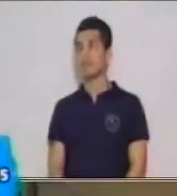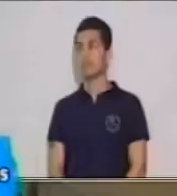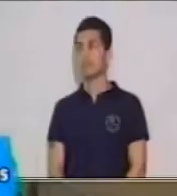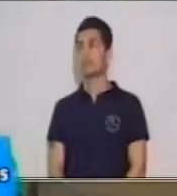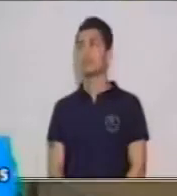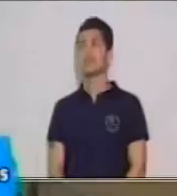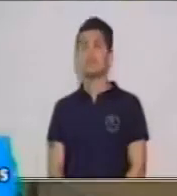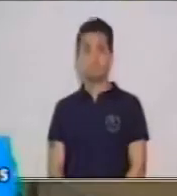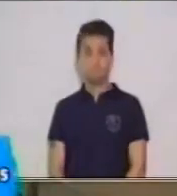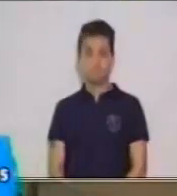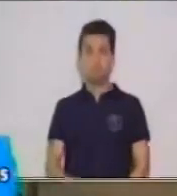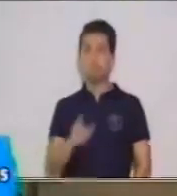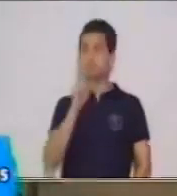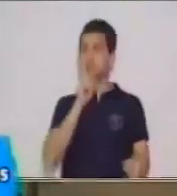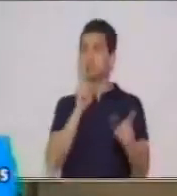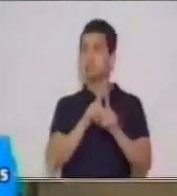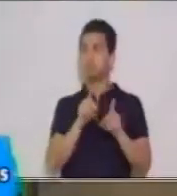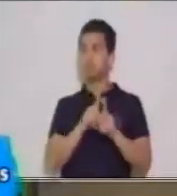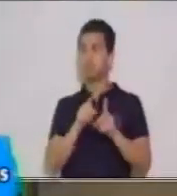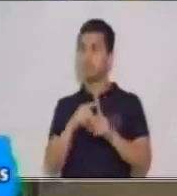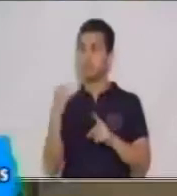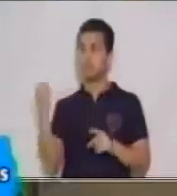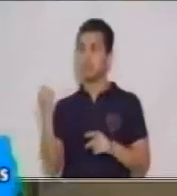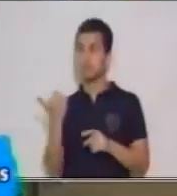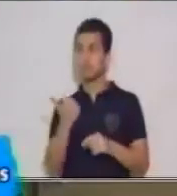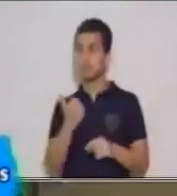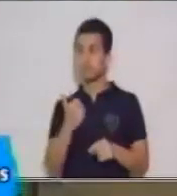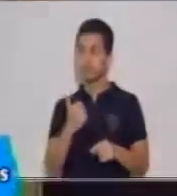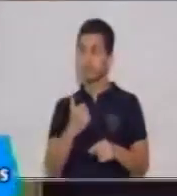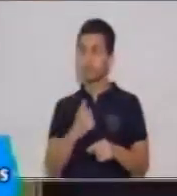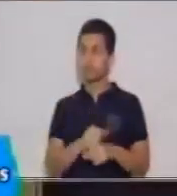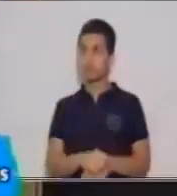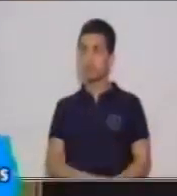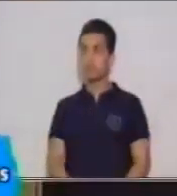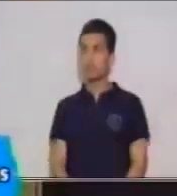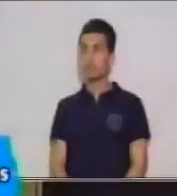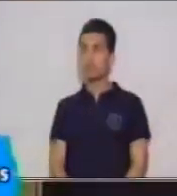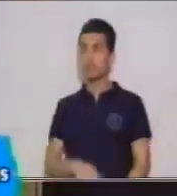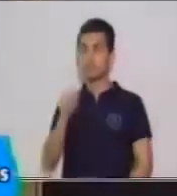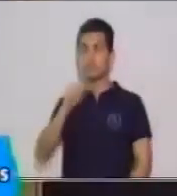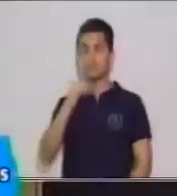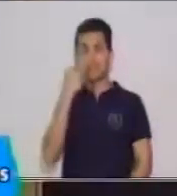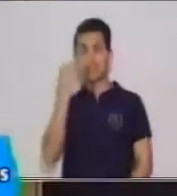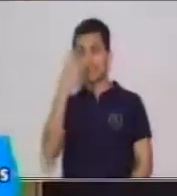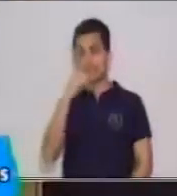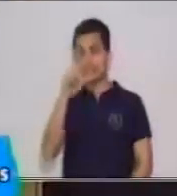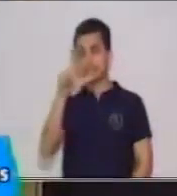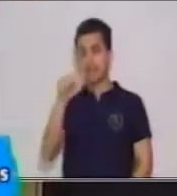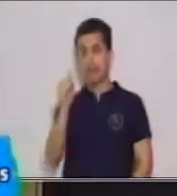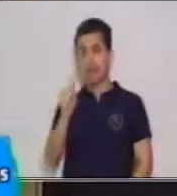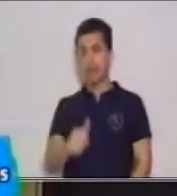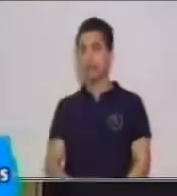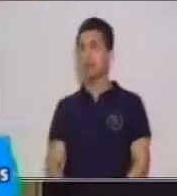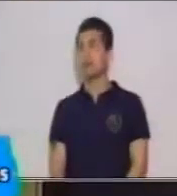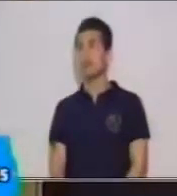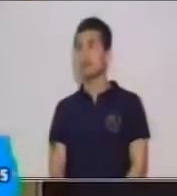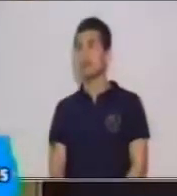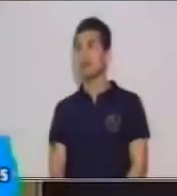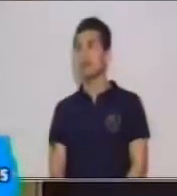Indirecta. Muy bien. Isla. Ubiquémonos al principio. Isla. Is.